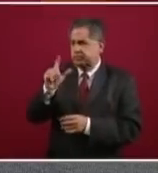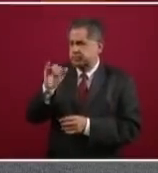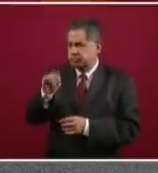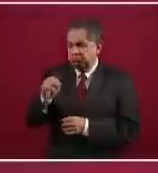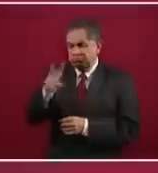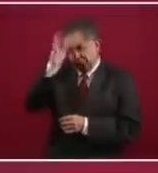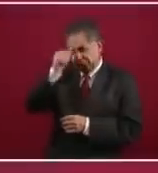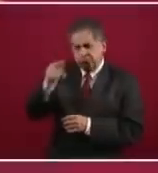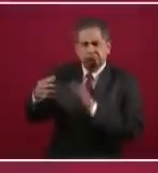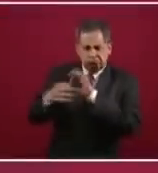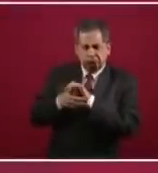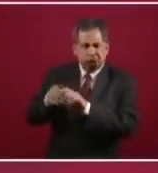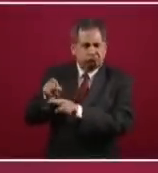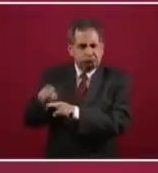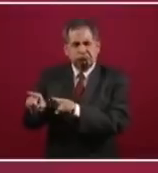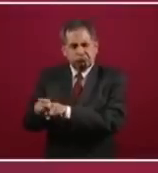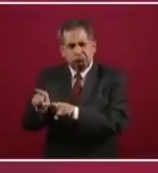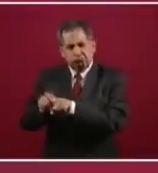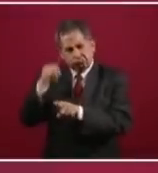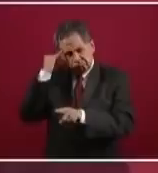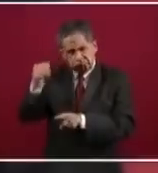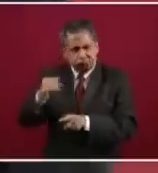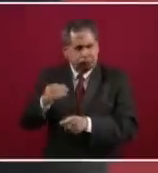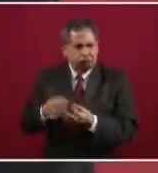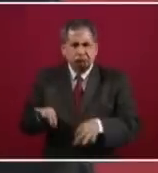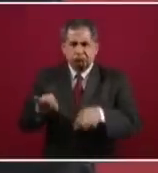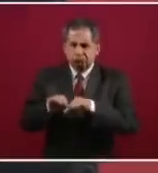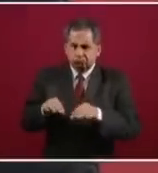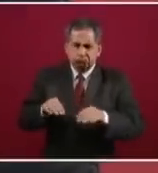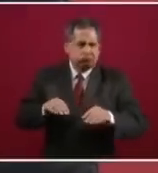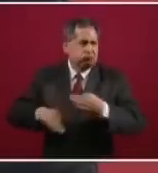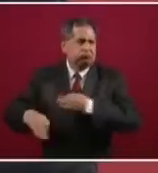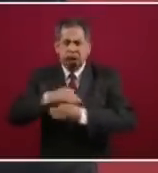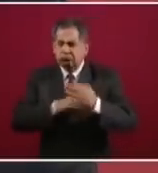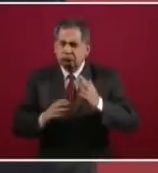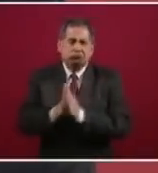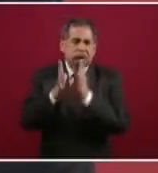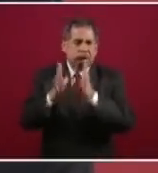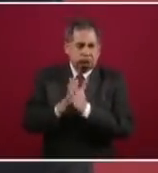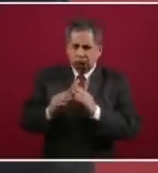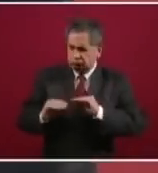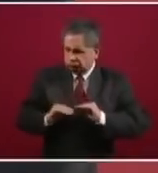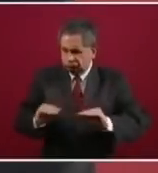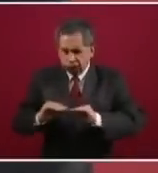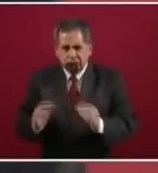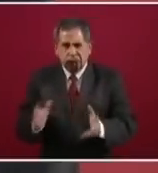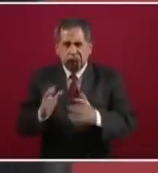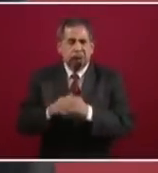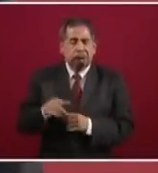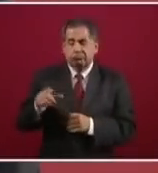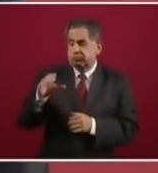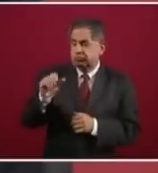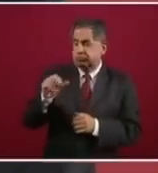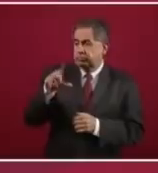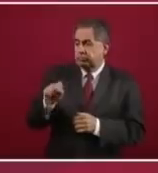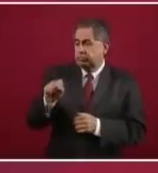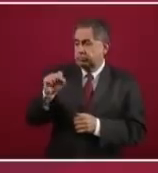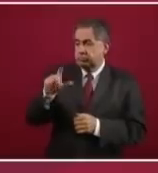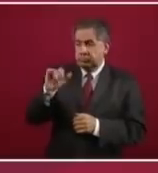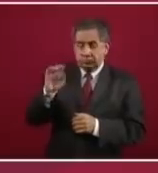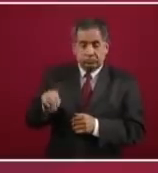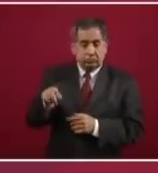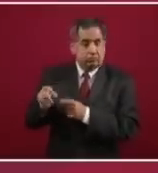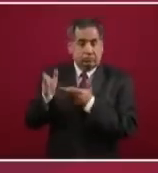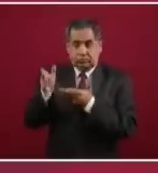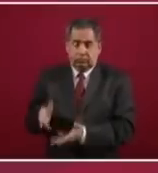suscribo. Es importante que todos participemos. El caso de Carlos Slim pues